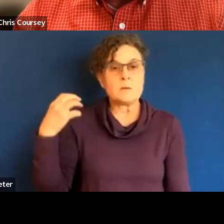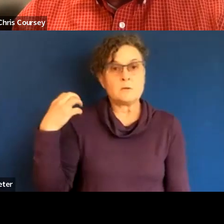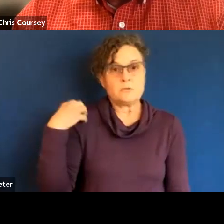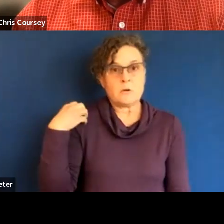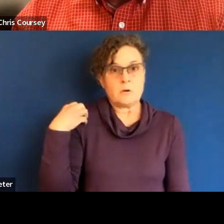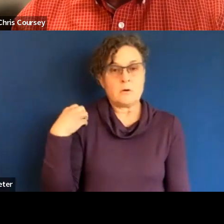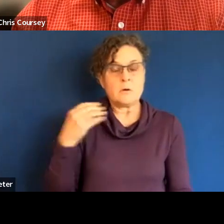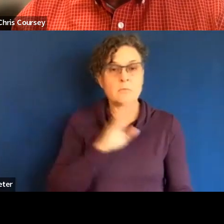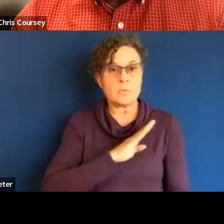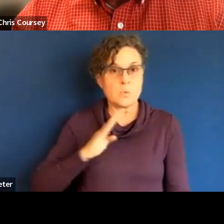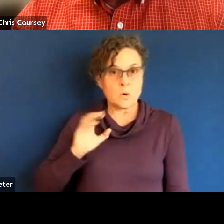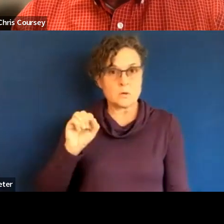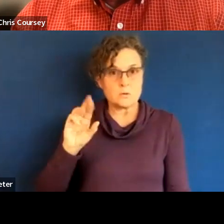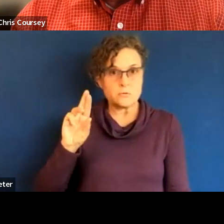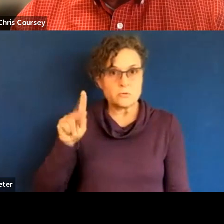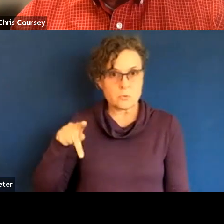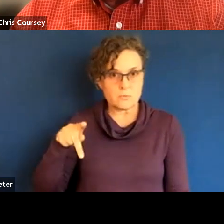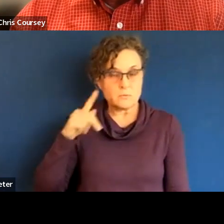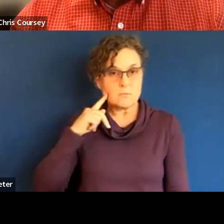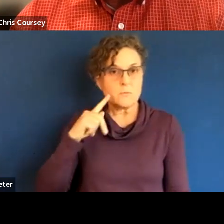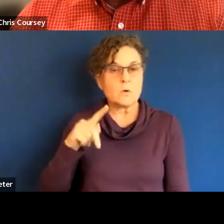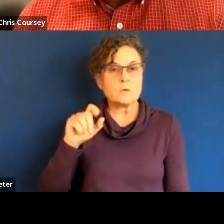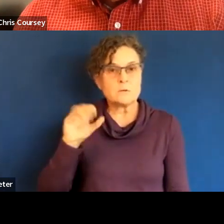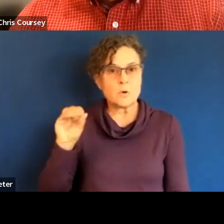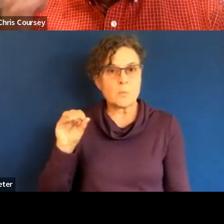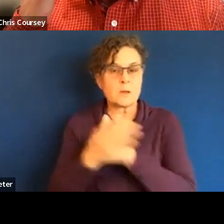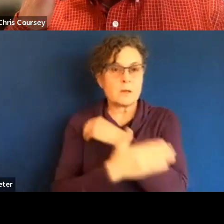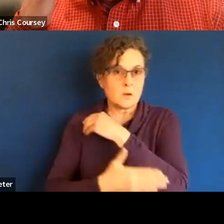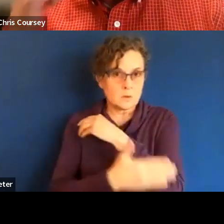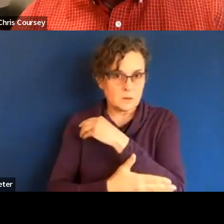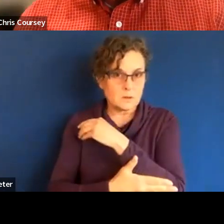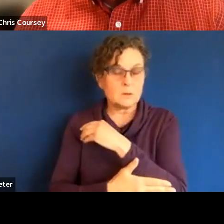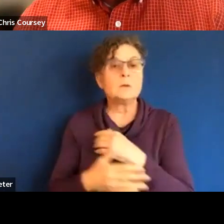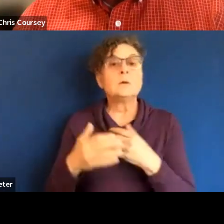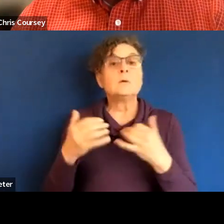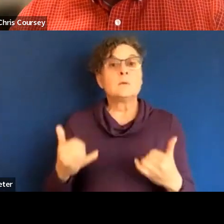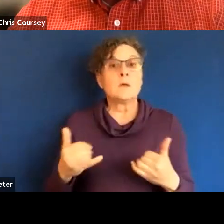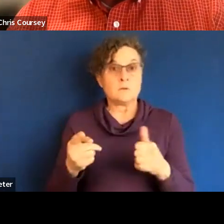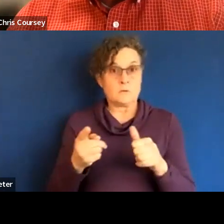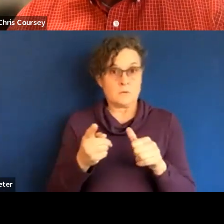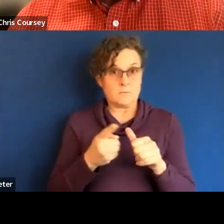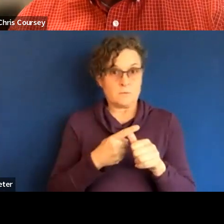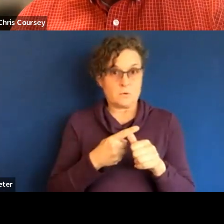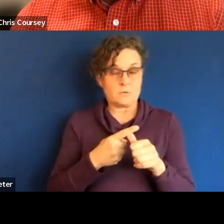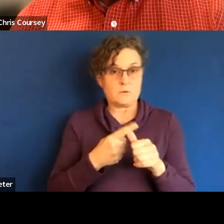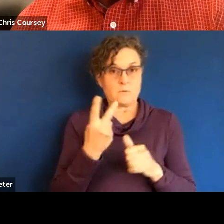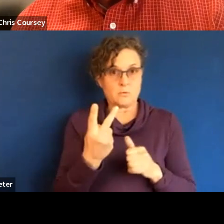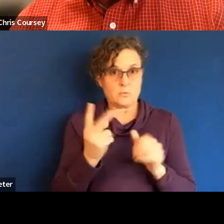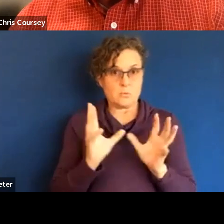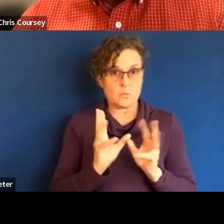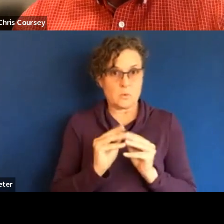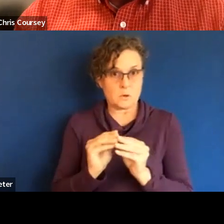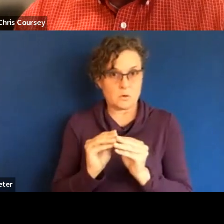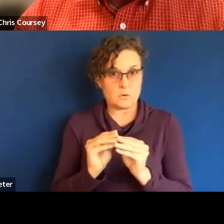Sonoma. And I'd like to welcome you to the first of two webinars we're hosting to discuss plans to create